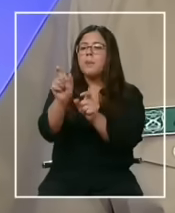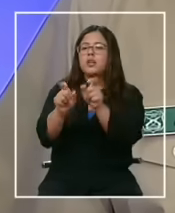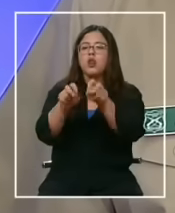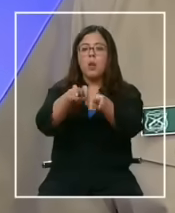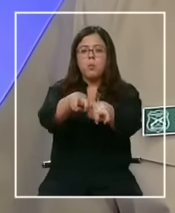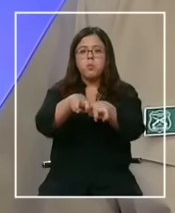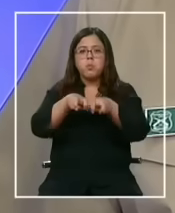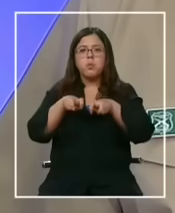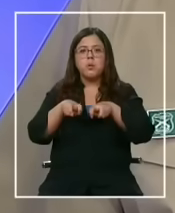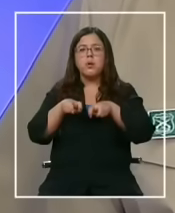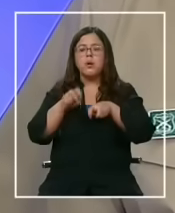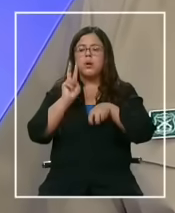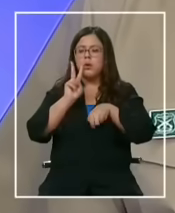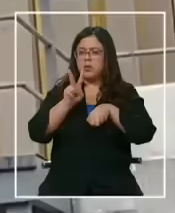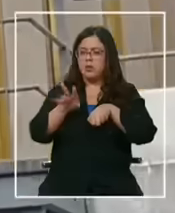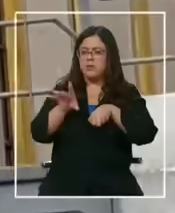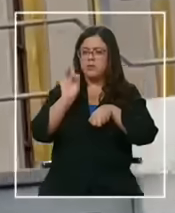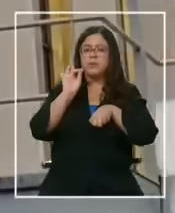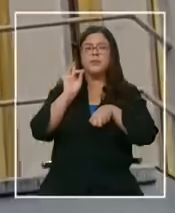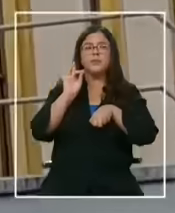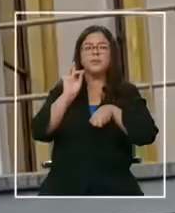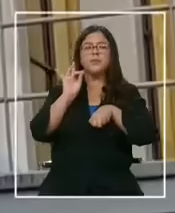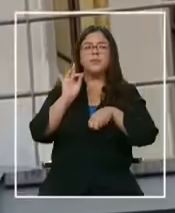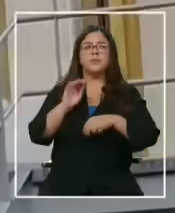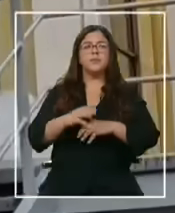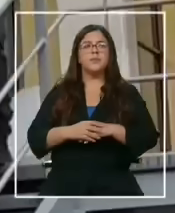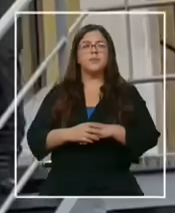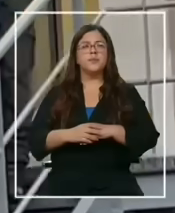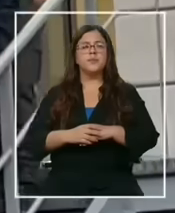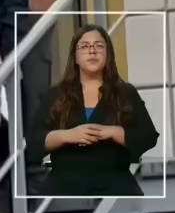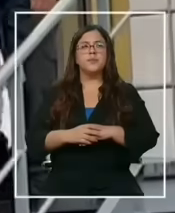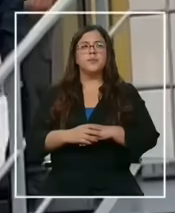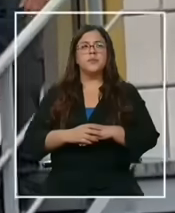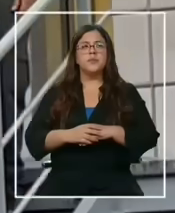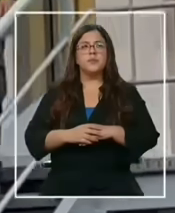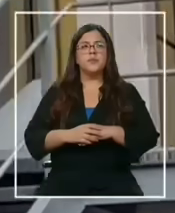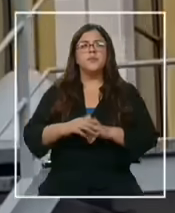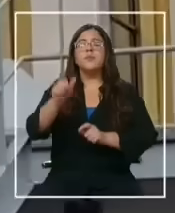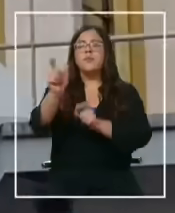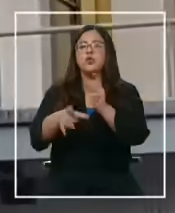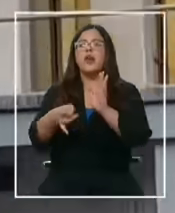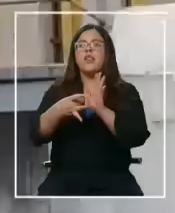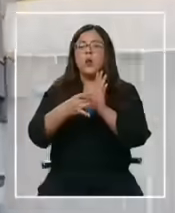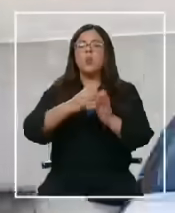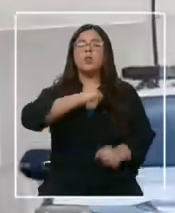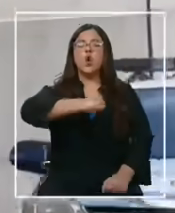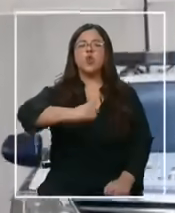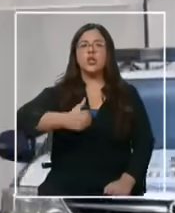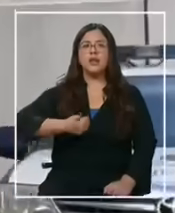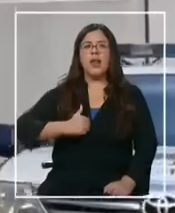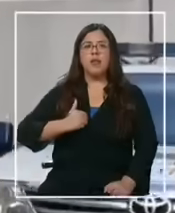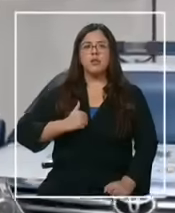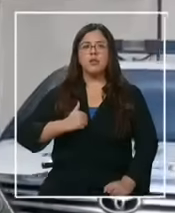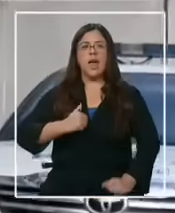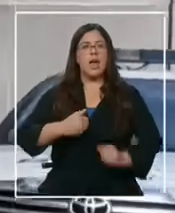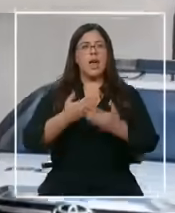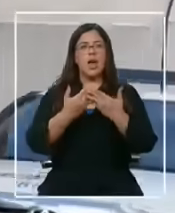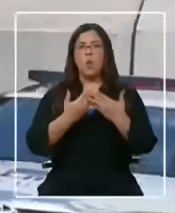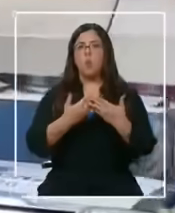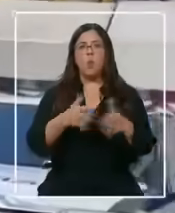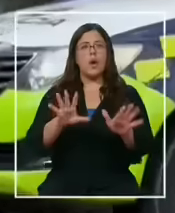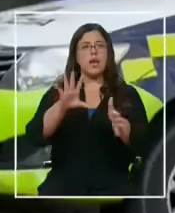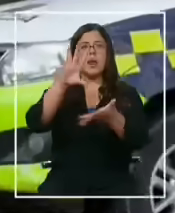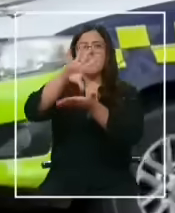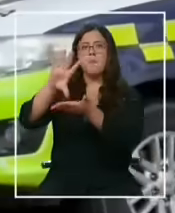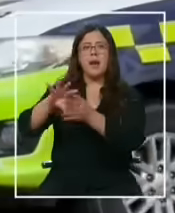en el interior y logra la identificación notificado los delincuentes los que atenten contra los policías en cualquier lugar del